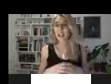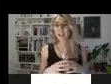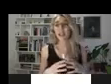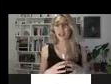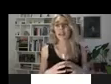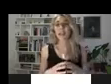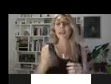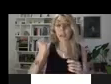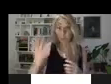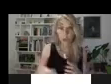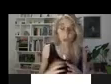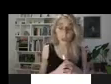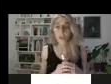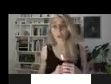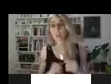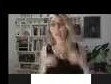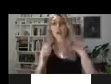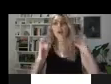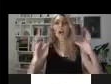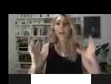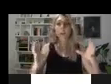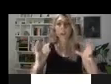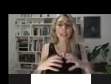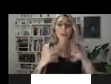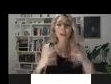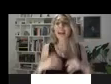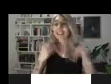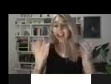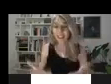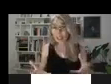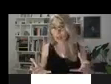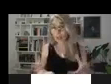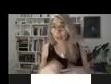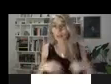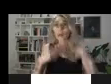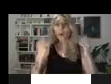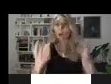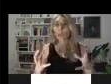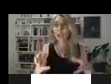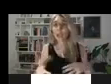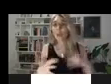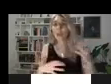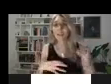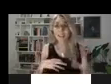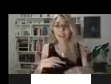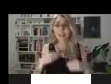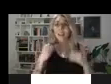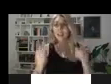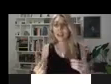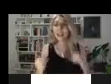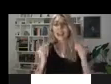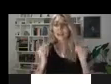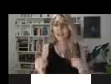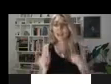está a terremoto, en el caso de México, donde hay con arte al día, por supuesto, donde hay una